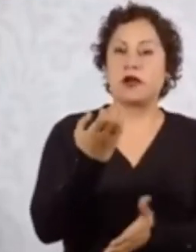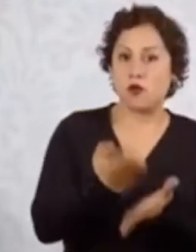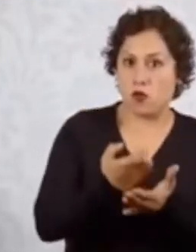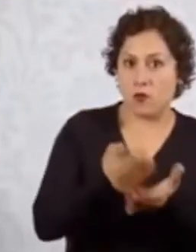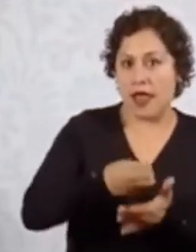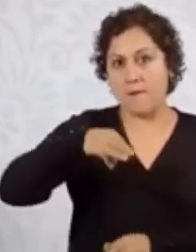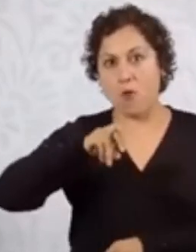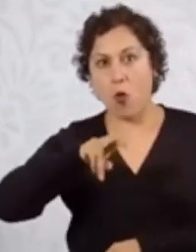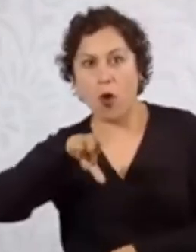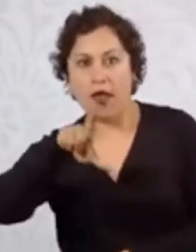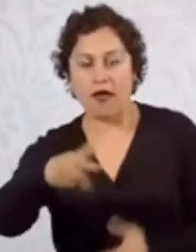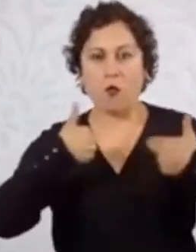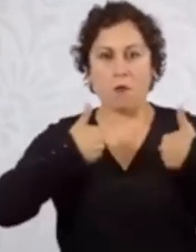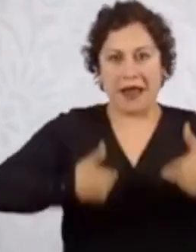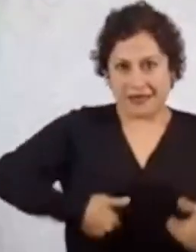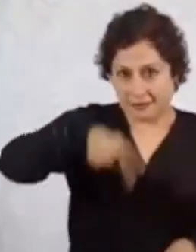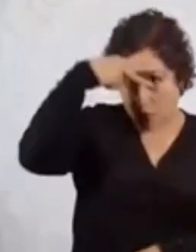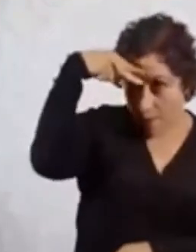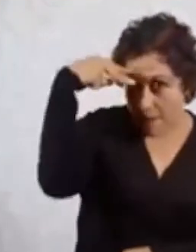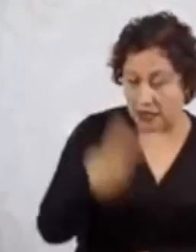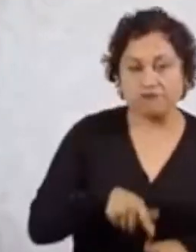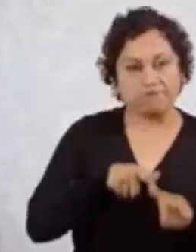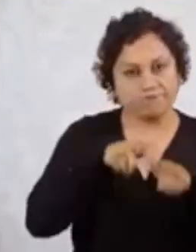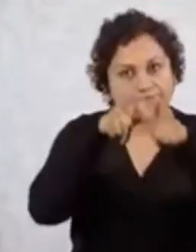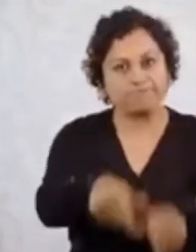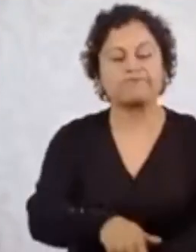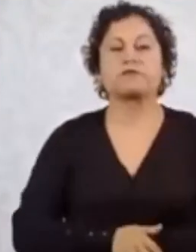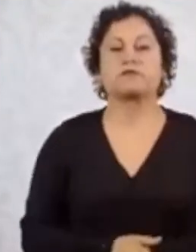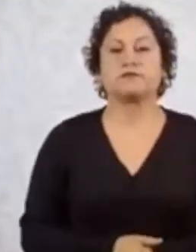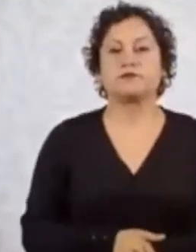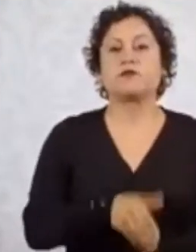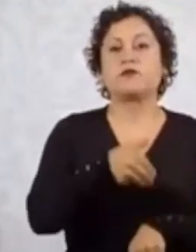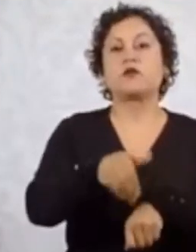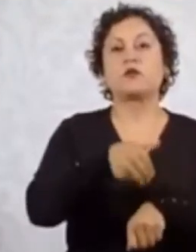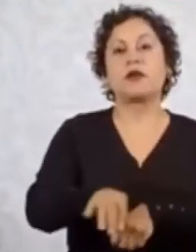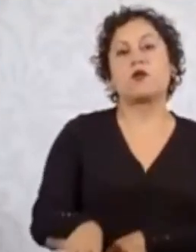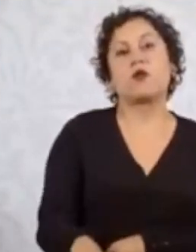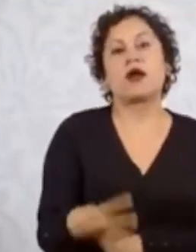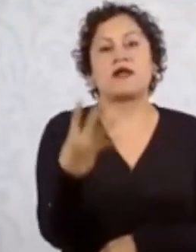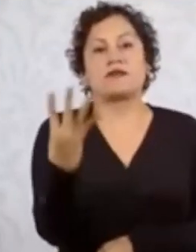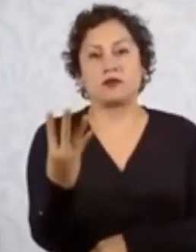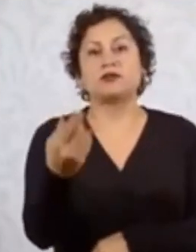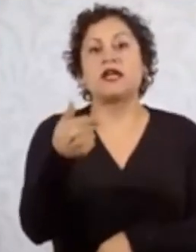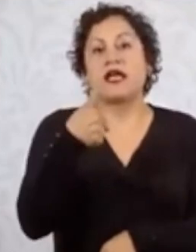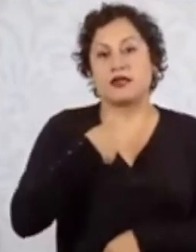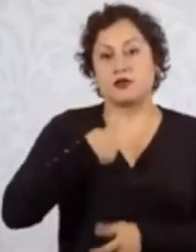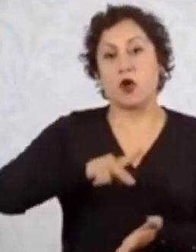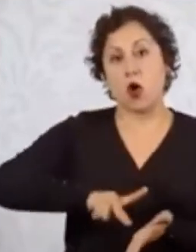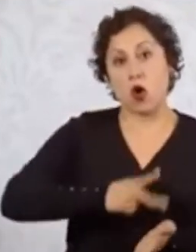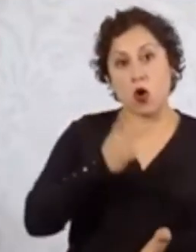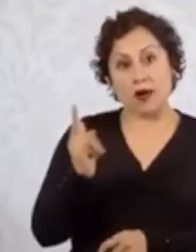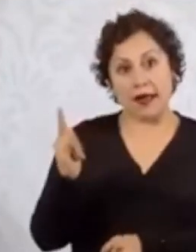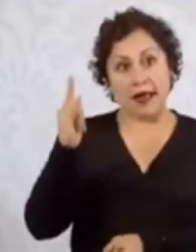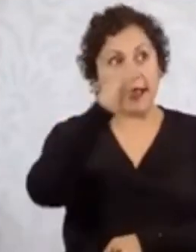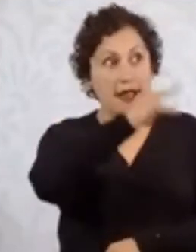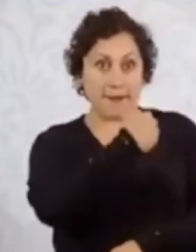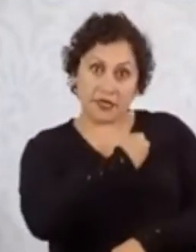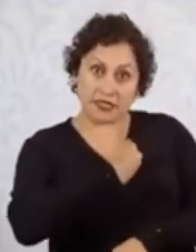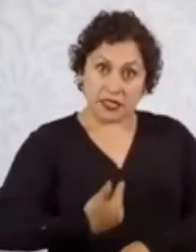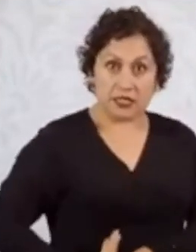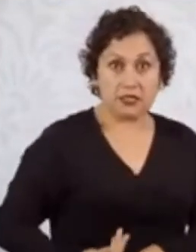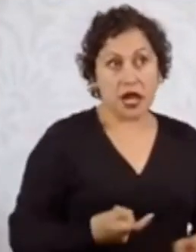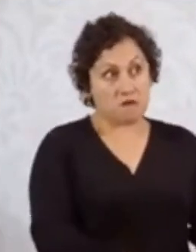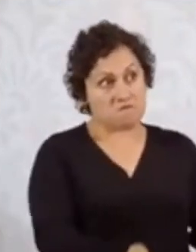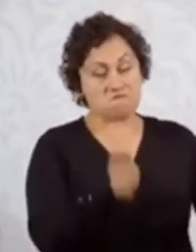Panamá ha tenido problemas de sequía. Entonces el transísmico se está convirtiendo en una apuesta